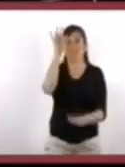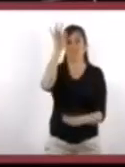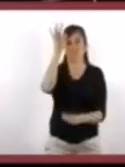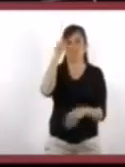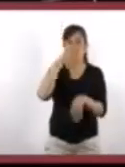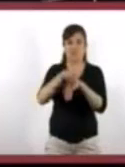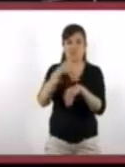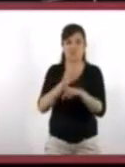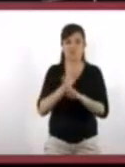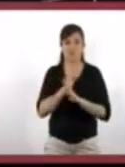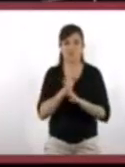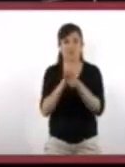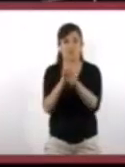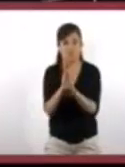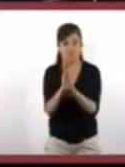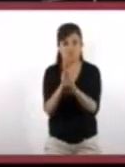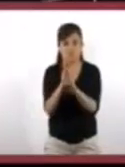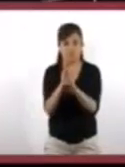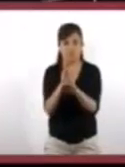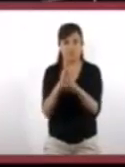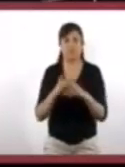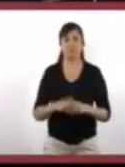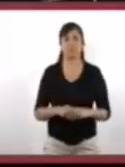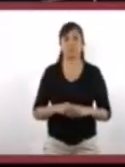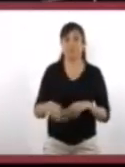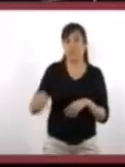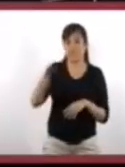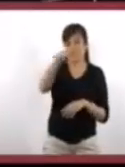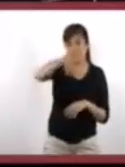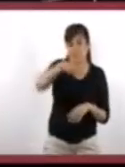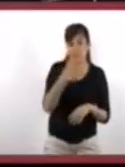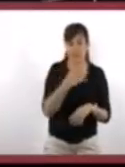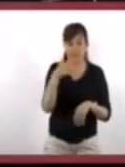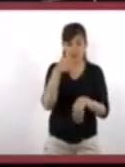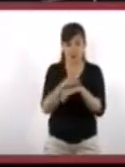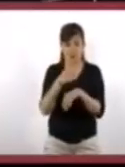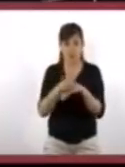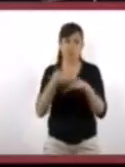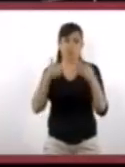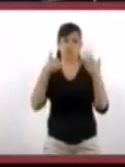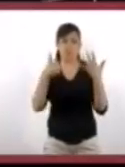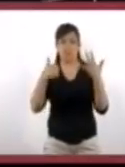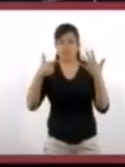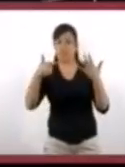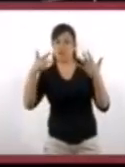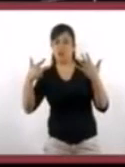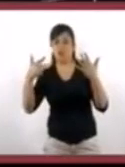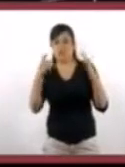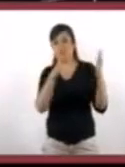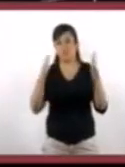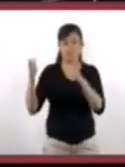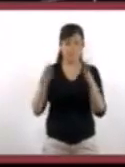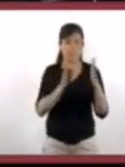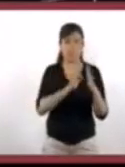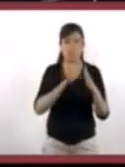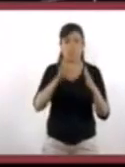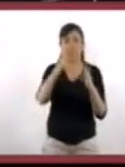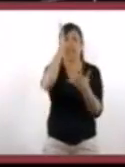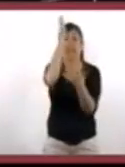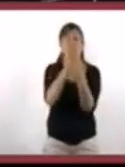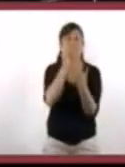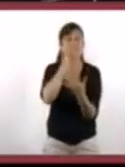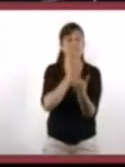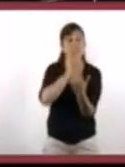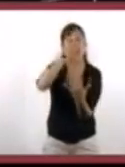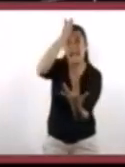del medio, o la mitad del camino entre los dos valores del medio. Si tenemos un número impar de datos, es mucho más fácil de calcular. Y para que